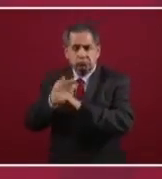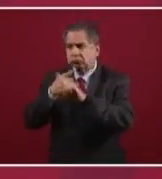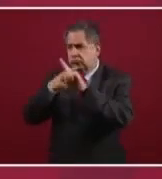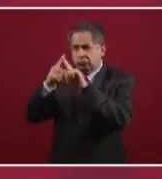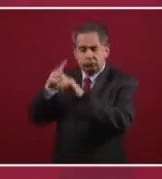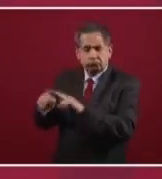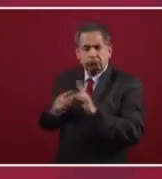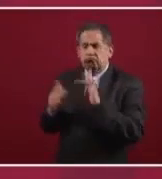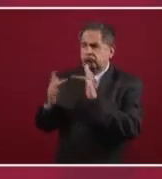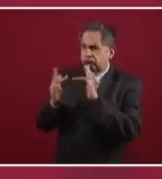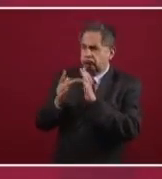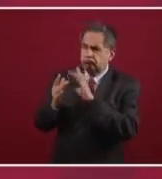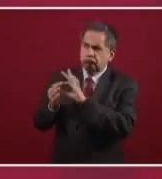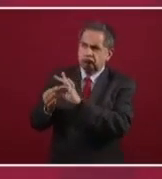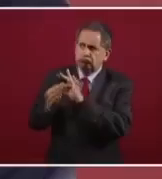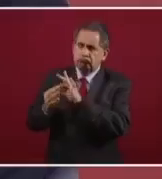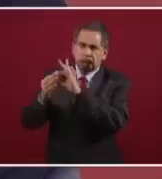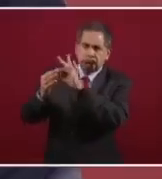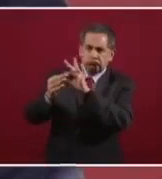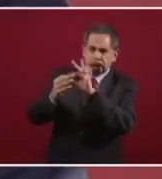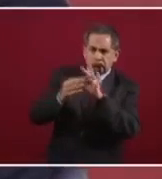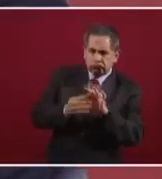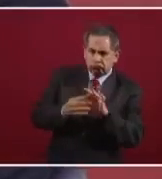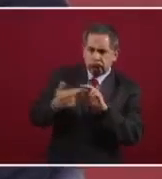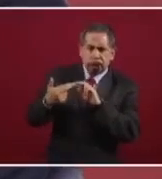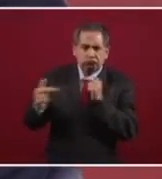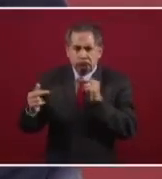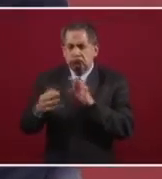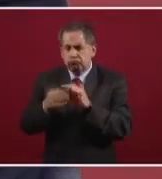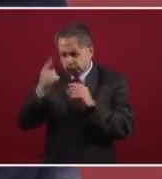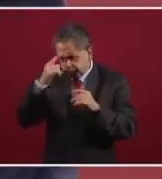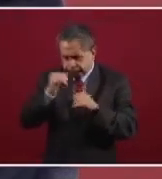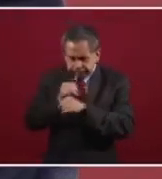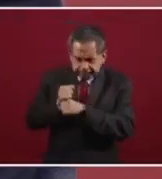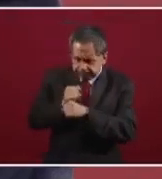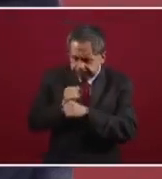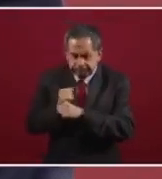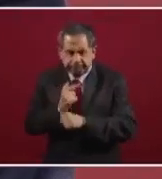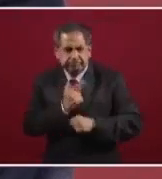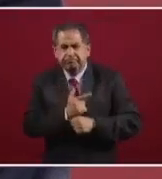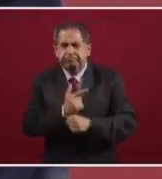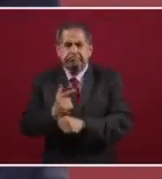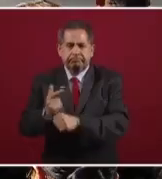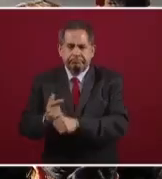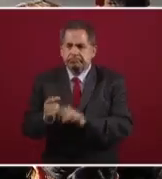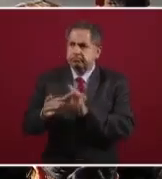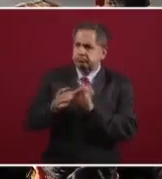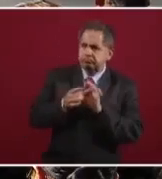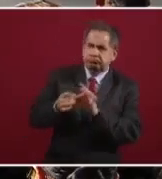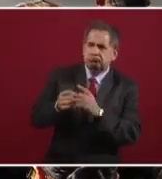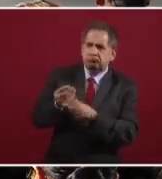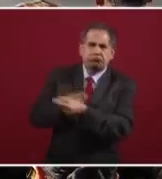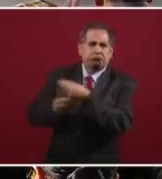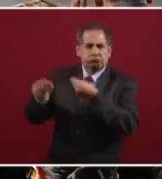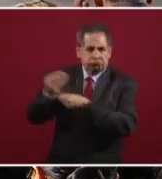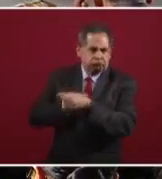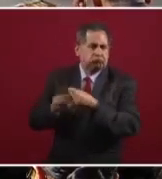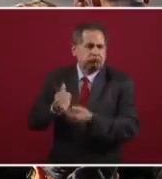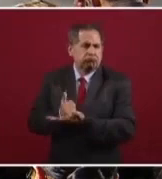y de otras partes del mundo. Y existe cooperación de parte